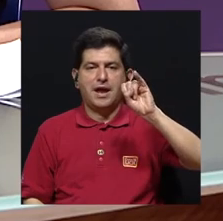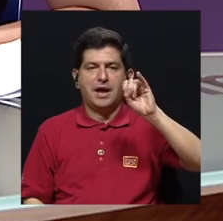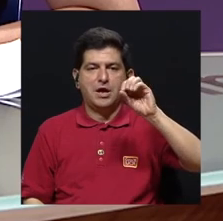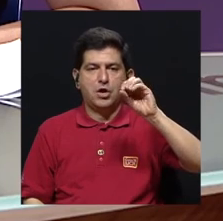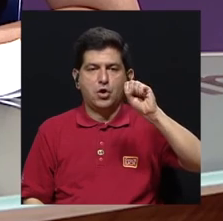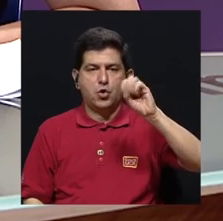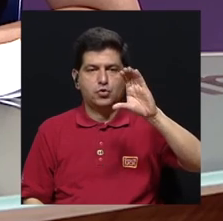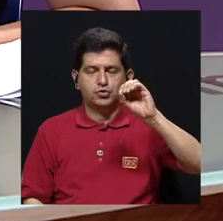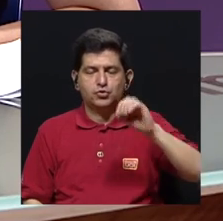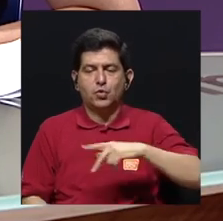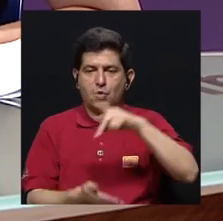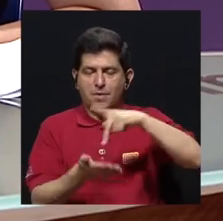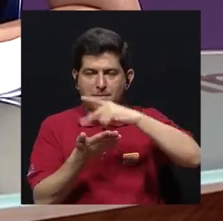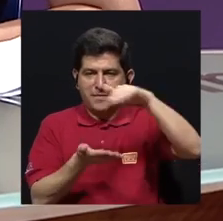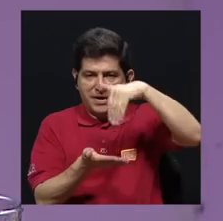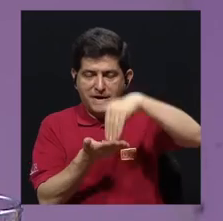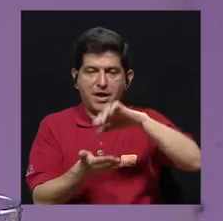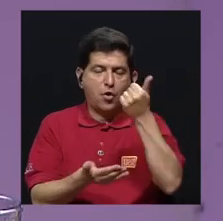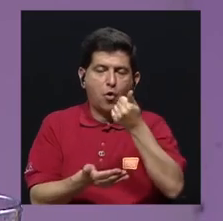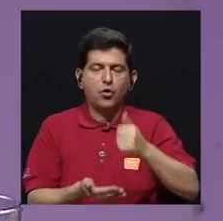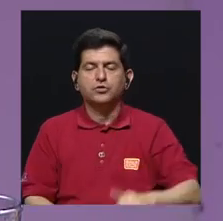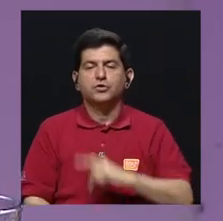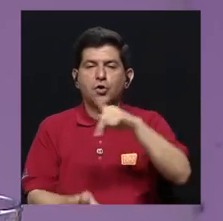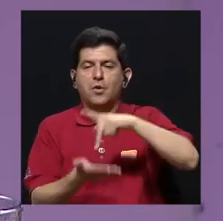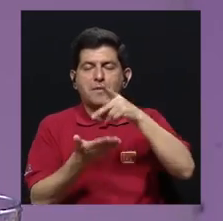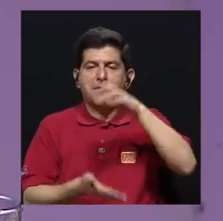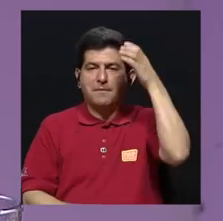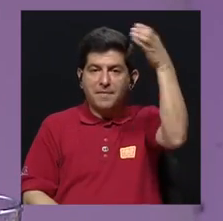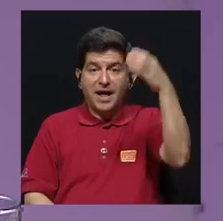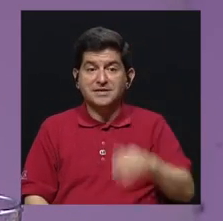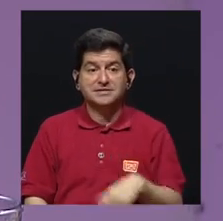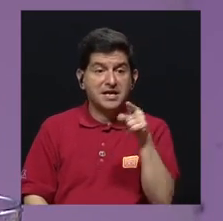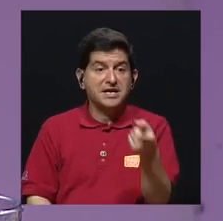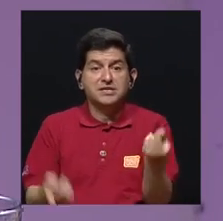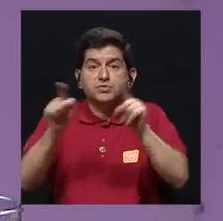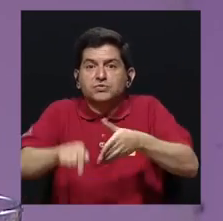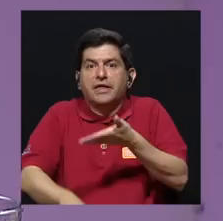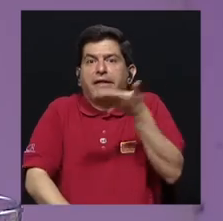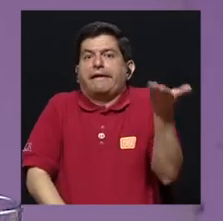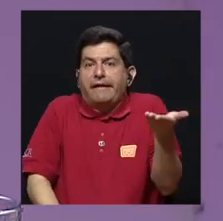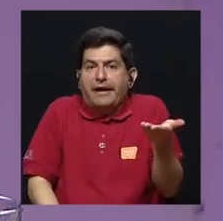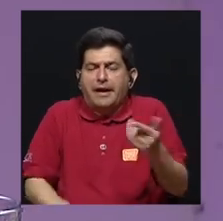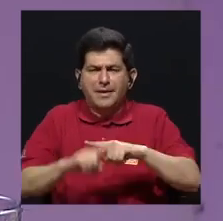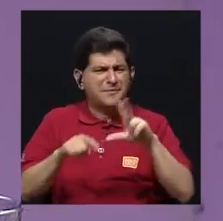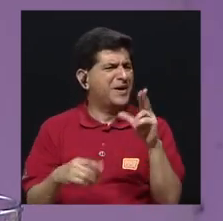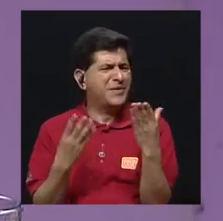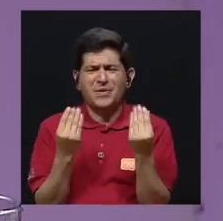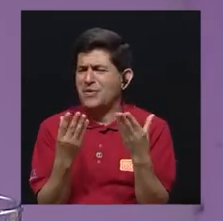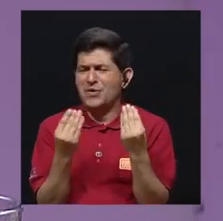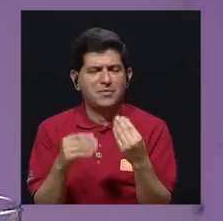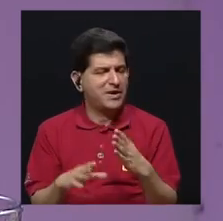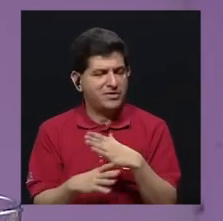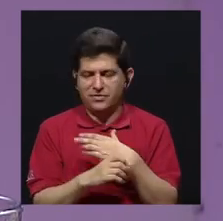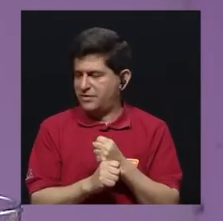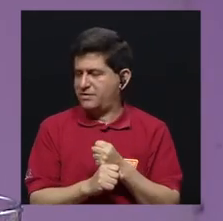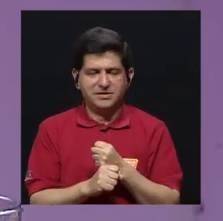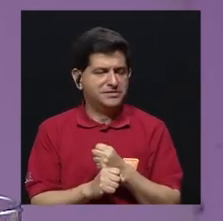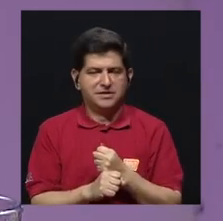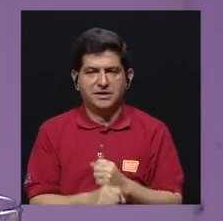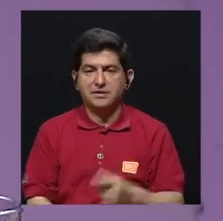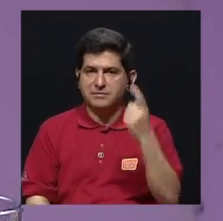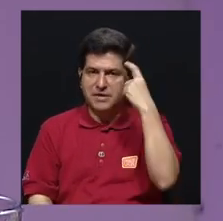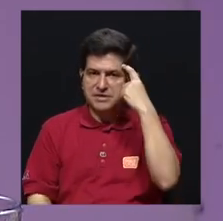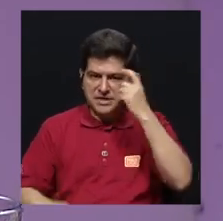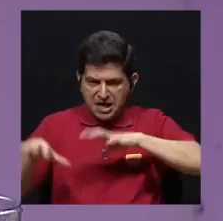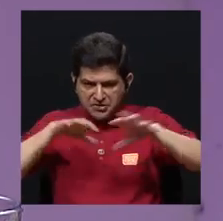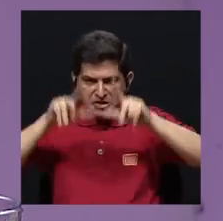del Parque Central, y otra era en la Plaza de la Cultura. ¿Qué podíamos esperar? Pero no el miedo de no querer